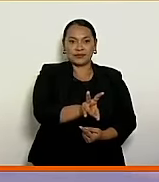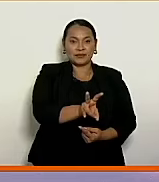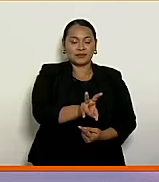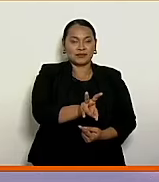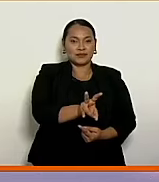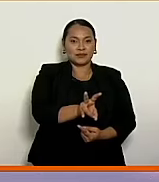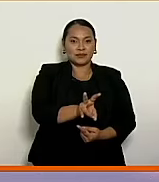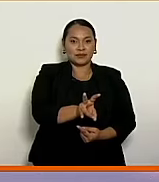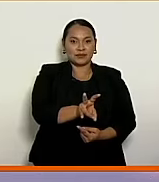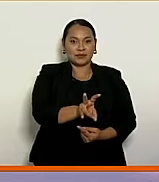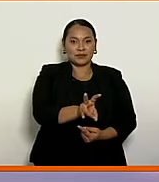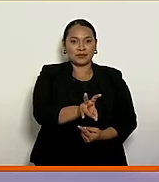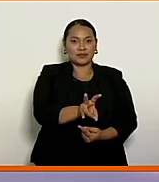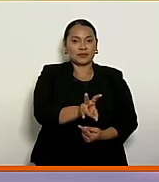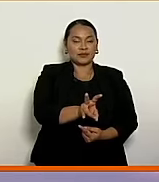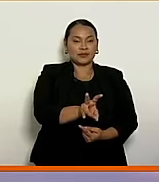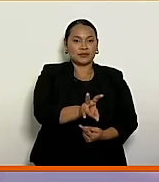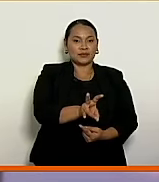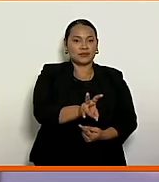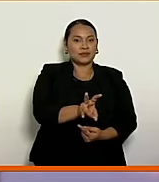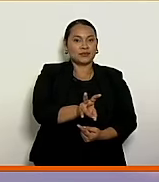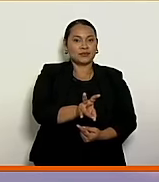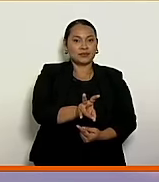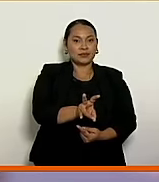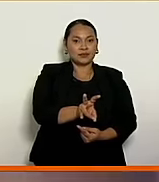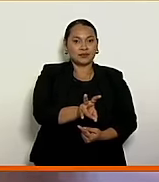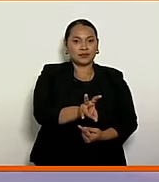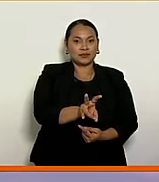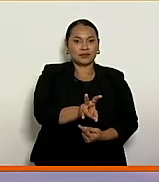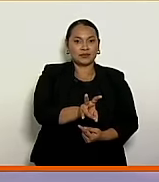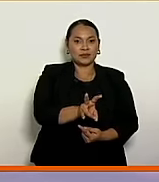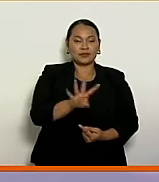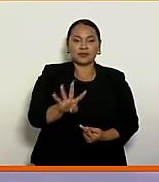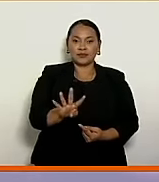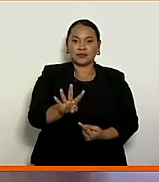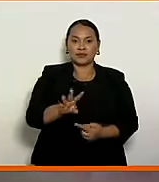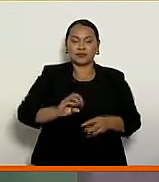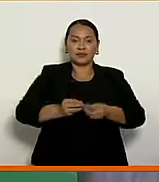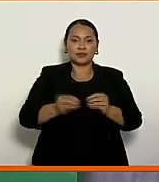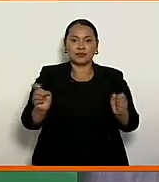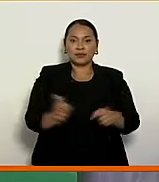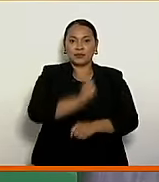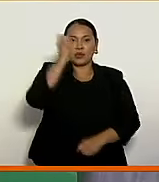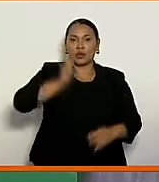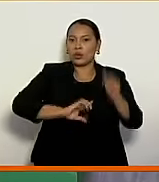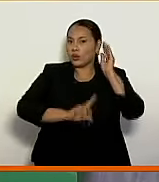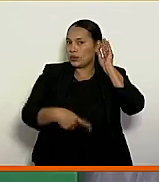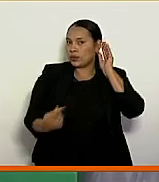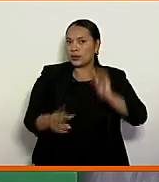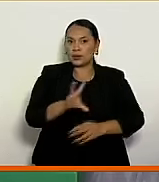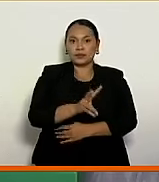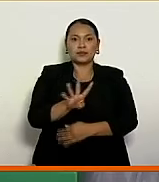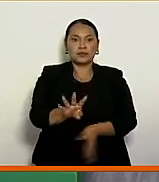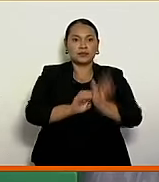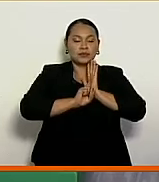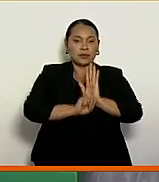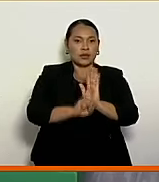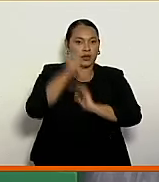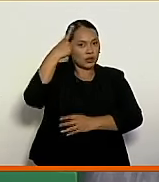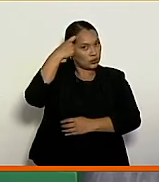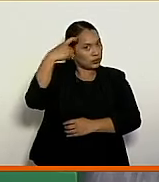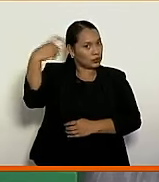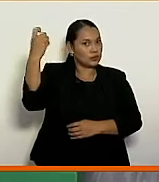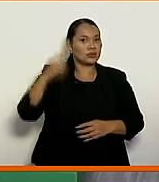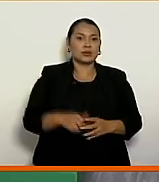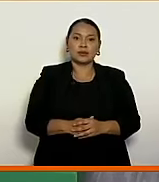segundo dígito afortunado ganador en Diaria es el 4. Número ganador en Diaria es el 74 con su símbolo